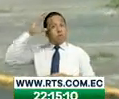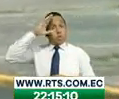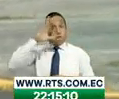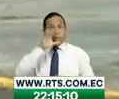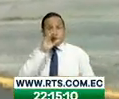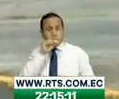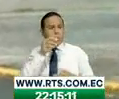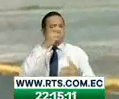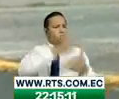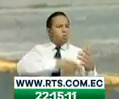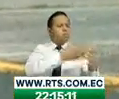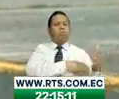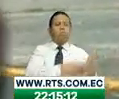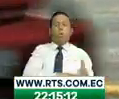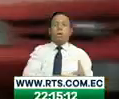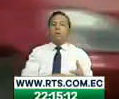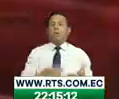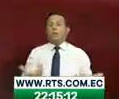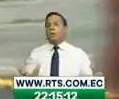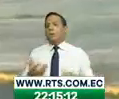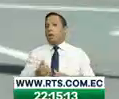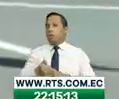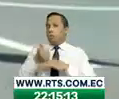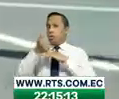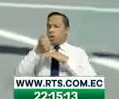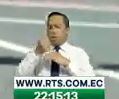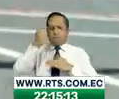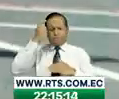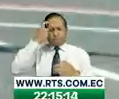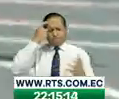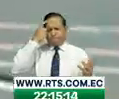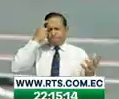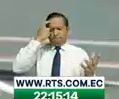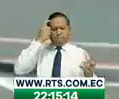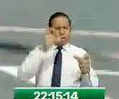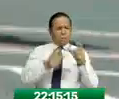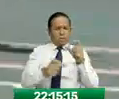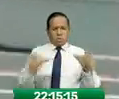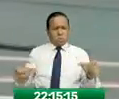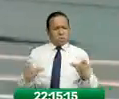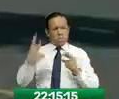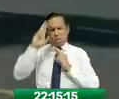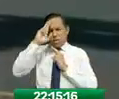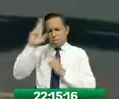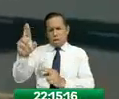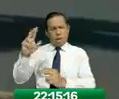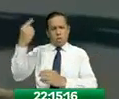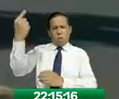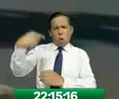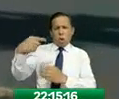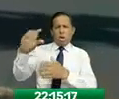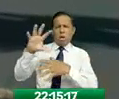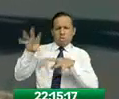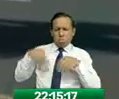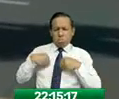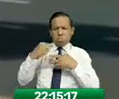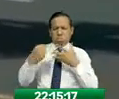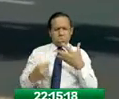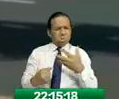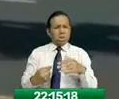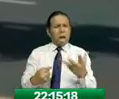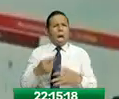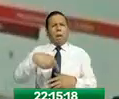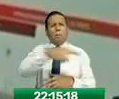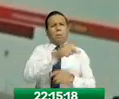que a decir de las autoridades se muestran alarmantes, pues las denuncias por el incumplimiento de las restricciones en la pandemia resumen la indisciplina